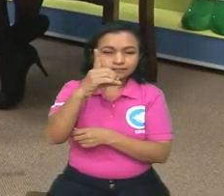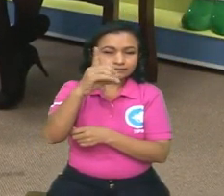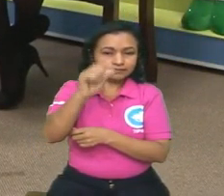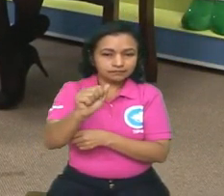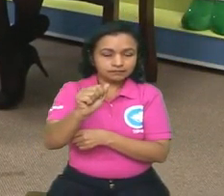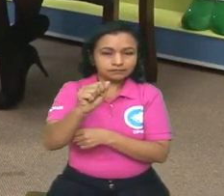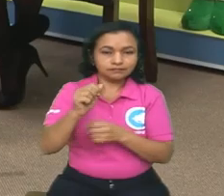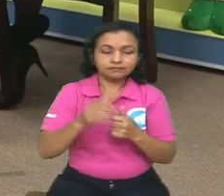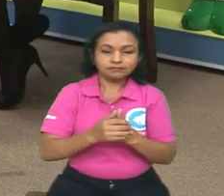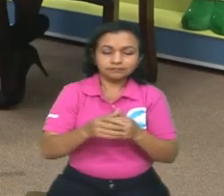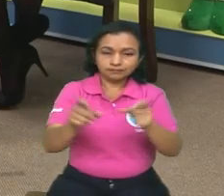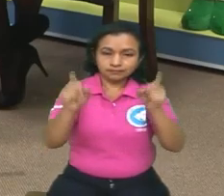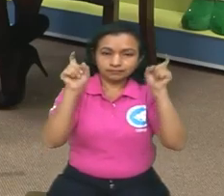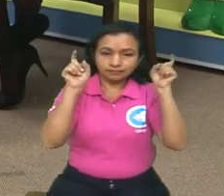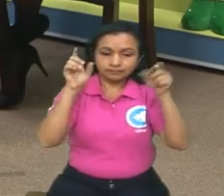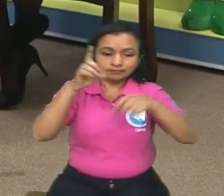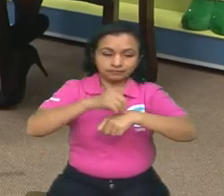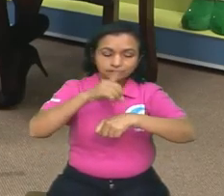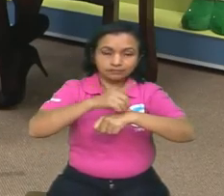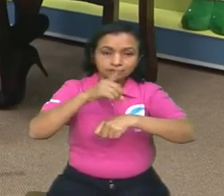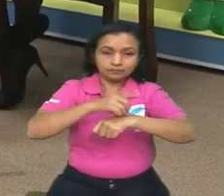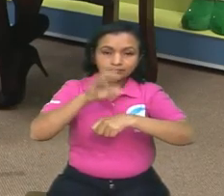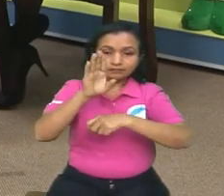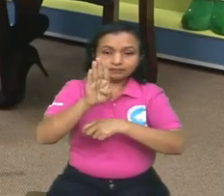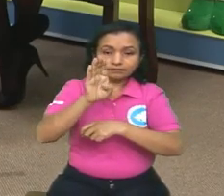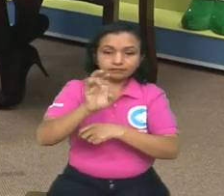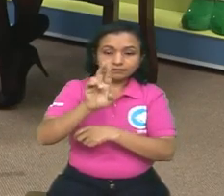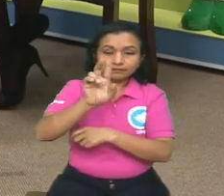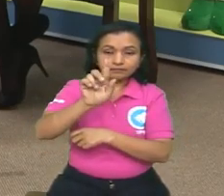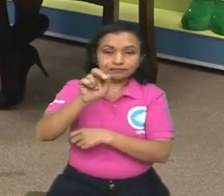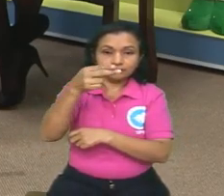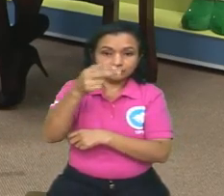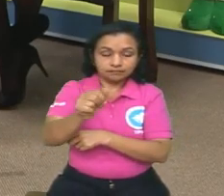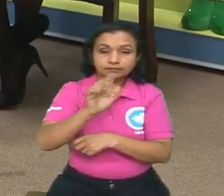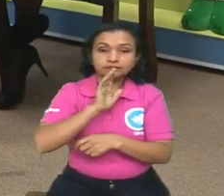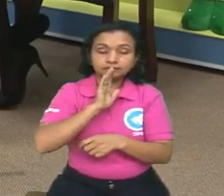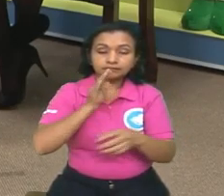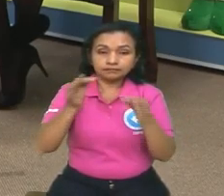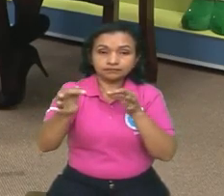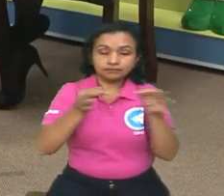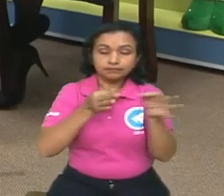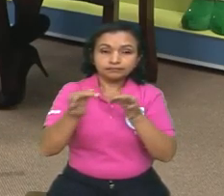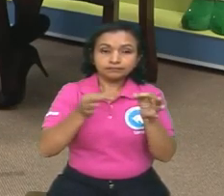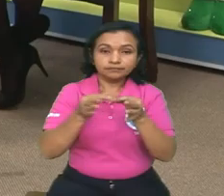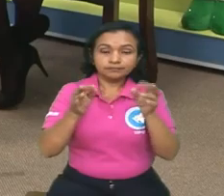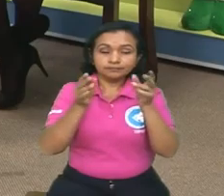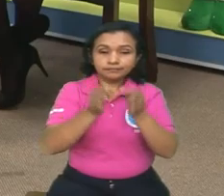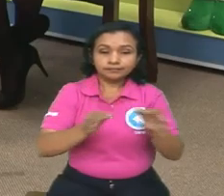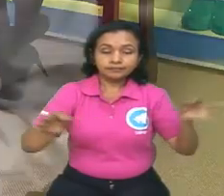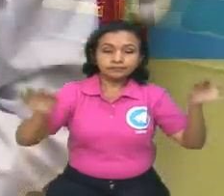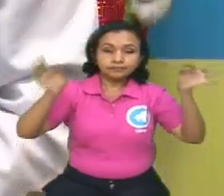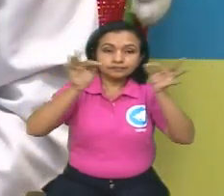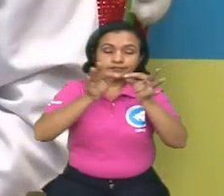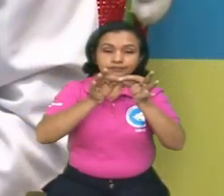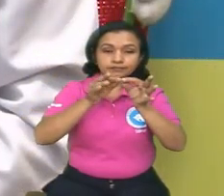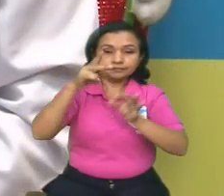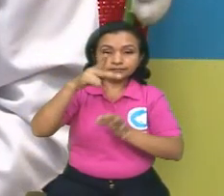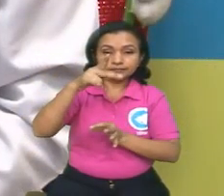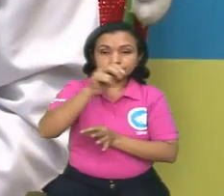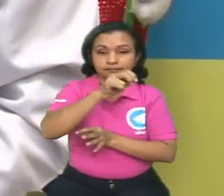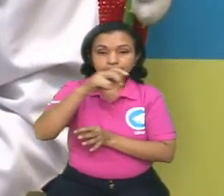es ginecobstetra del Hospital Berta Calderón y nos estaba hablando ahorita sobre la importancia del